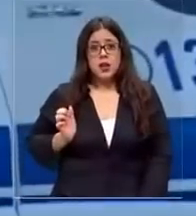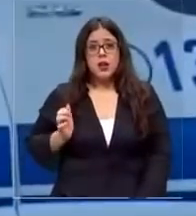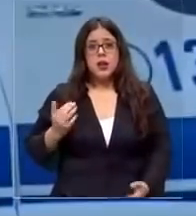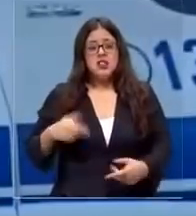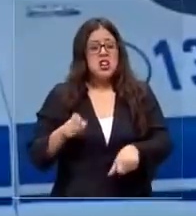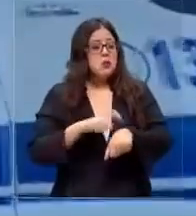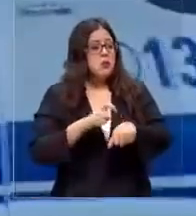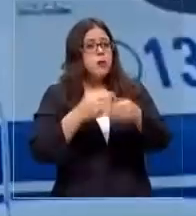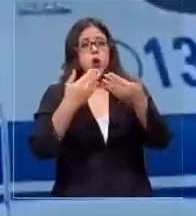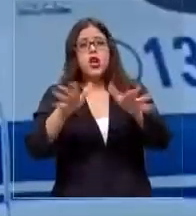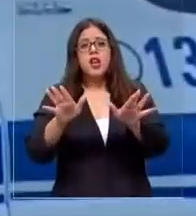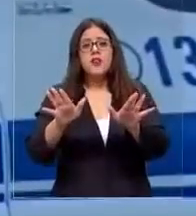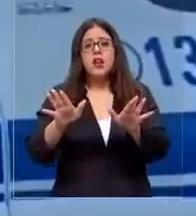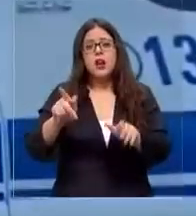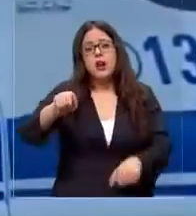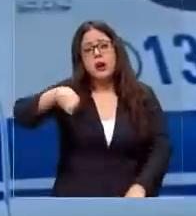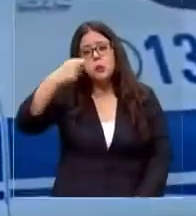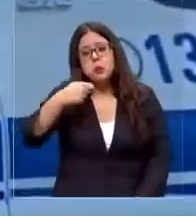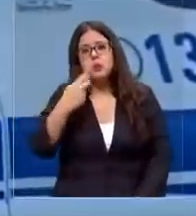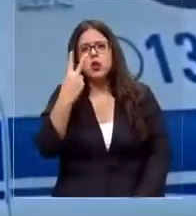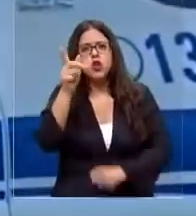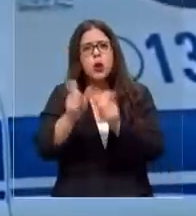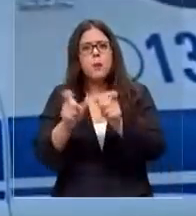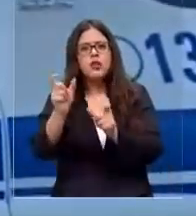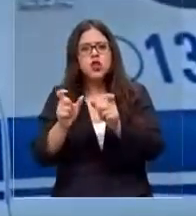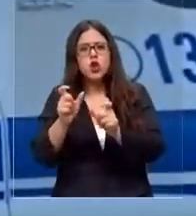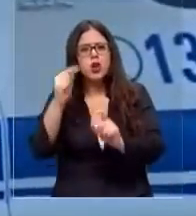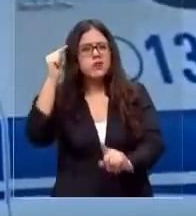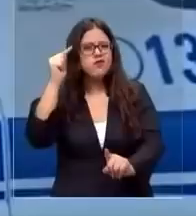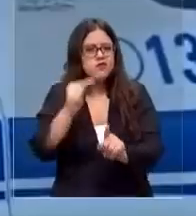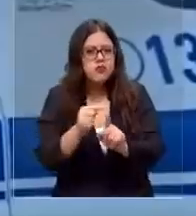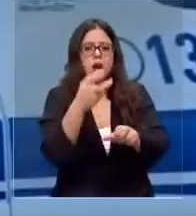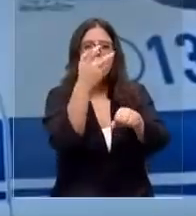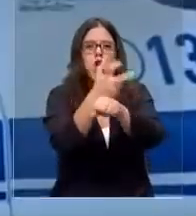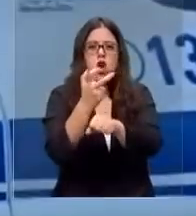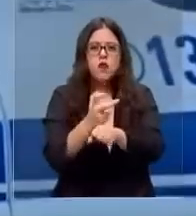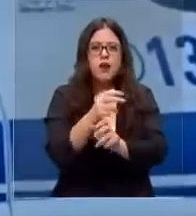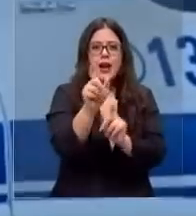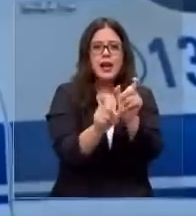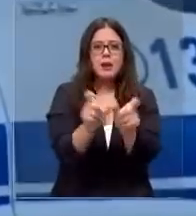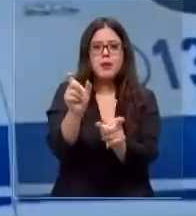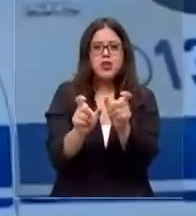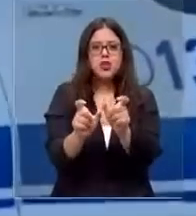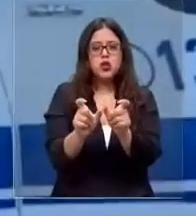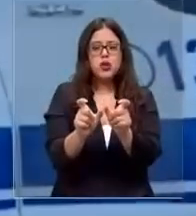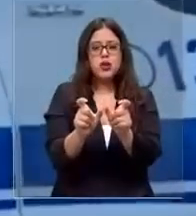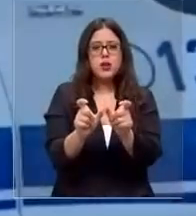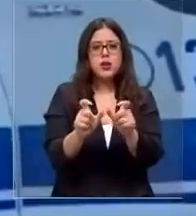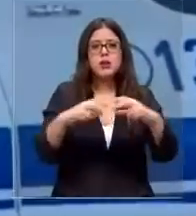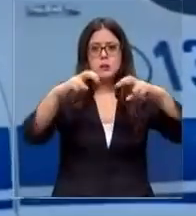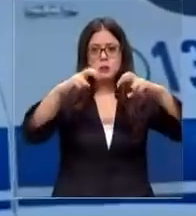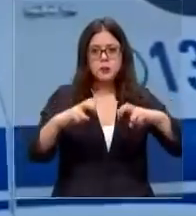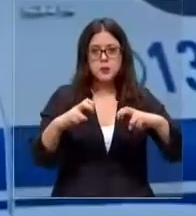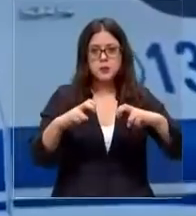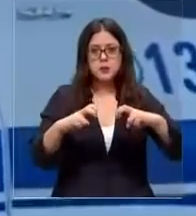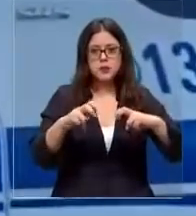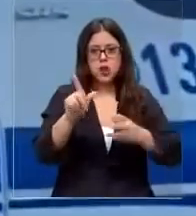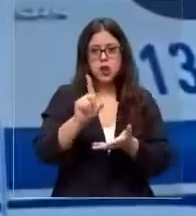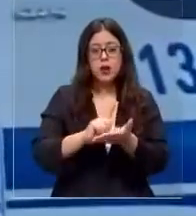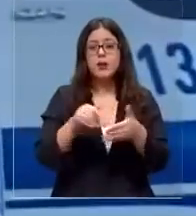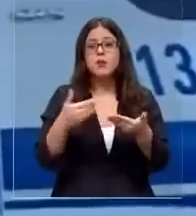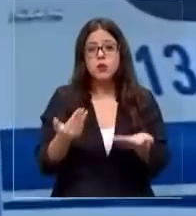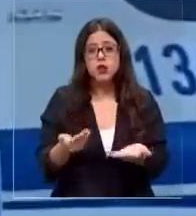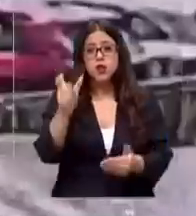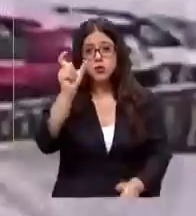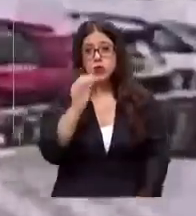uso de su tiempo libre, se presentan dos antisociales con el objeto de robar las especies a las particulares que se encontraban en dicho local. Es por